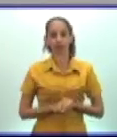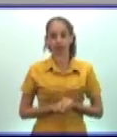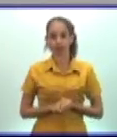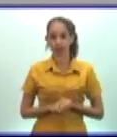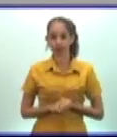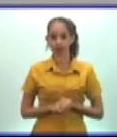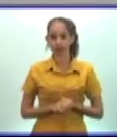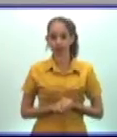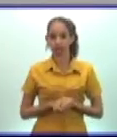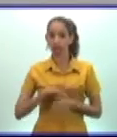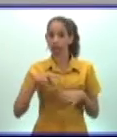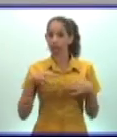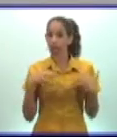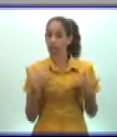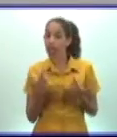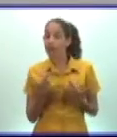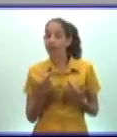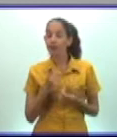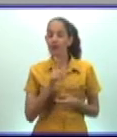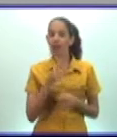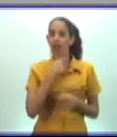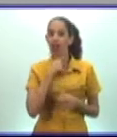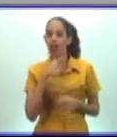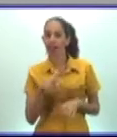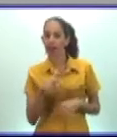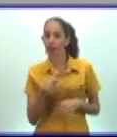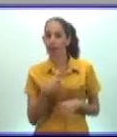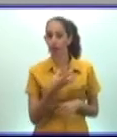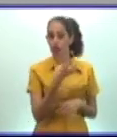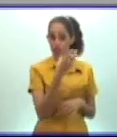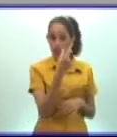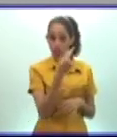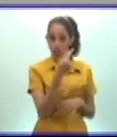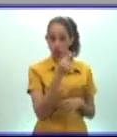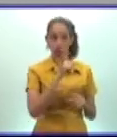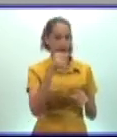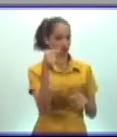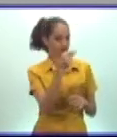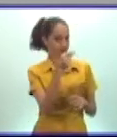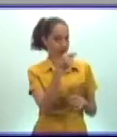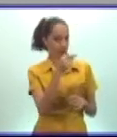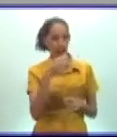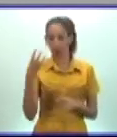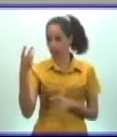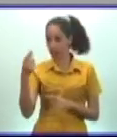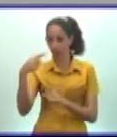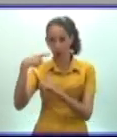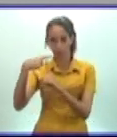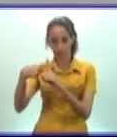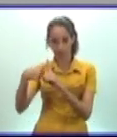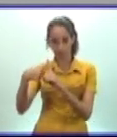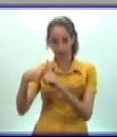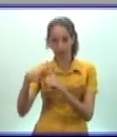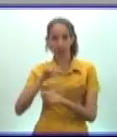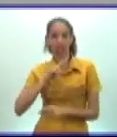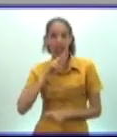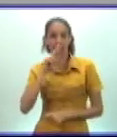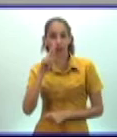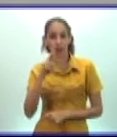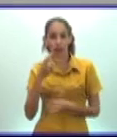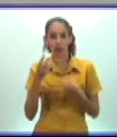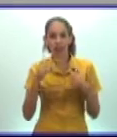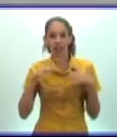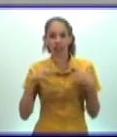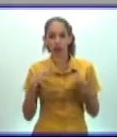Y si el dividendo y el divisor tienen signos diferentes, entonces el cociente